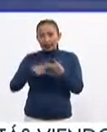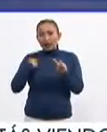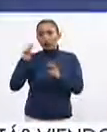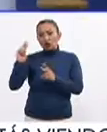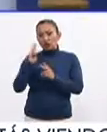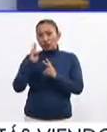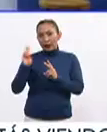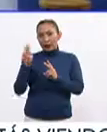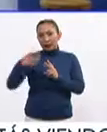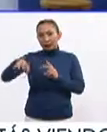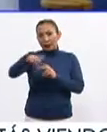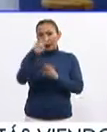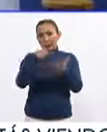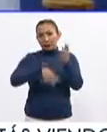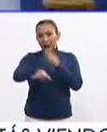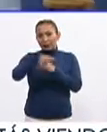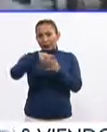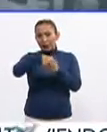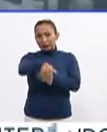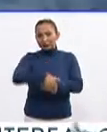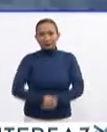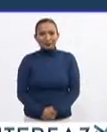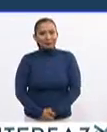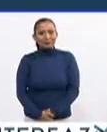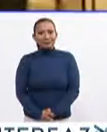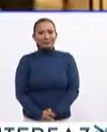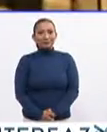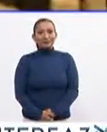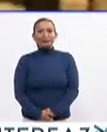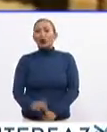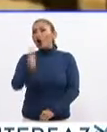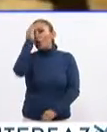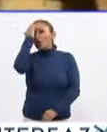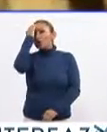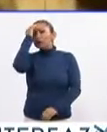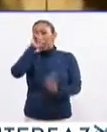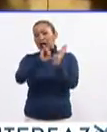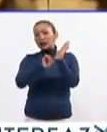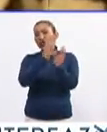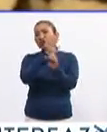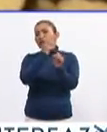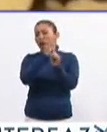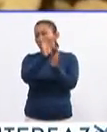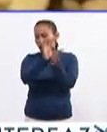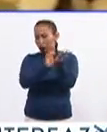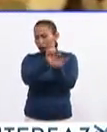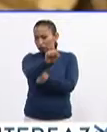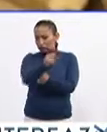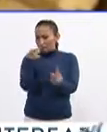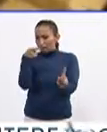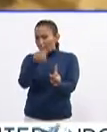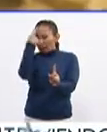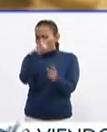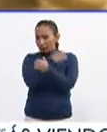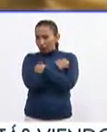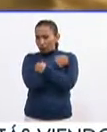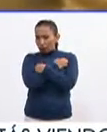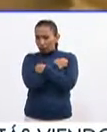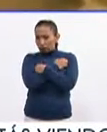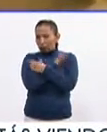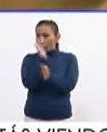y universidades para el 2019. ¿Conoces el artículo 3 de la Constitución dedicado a la